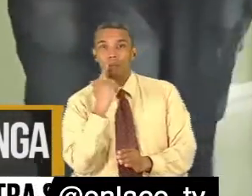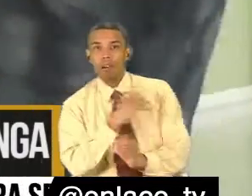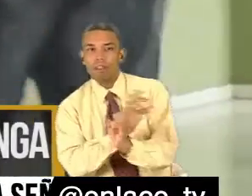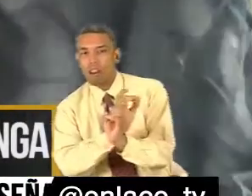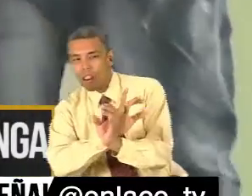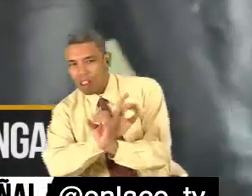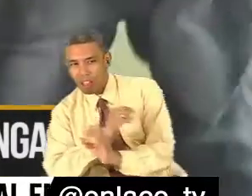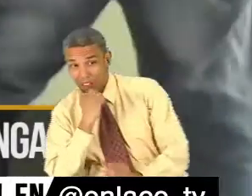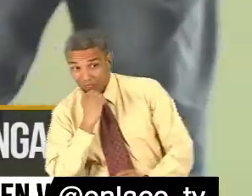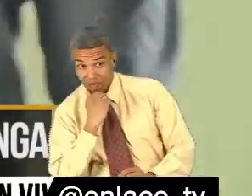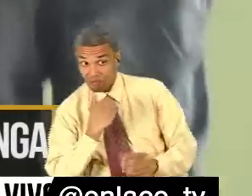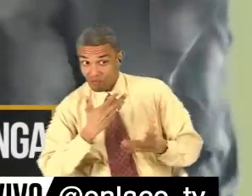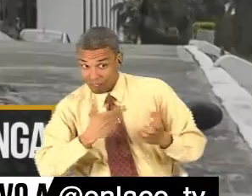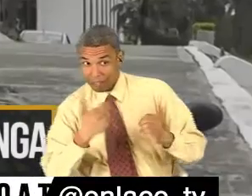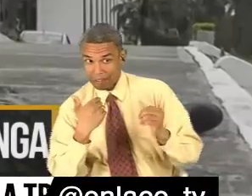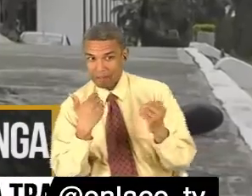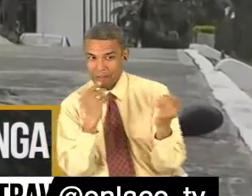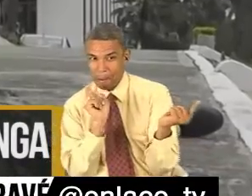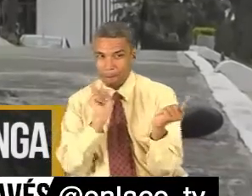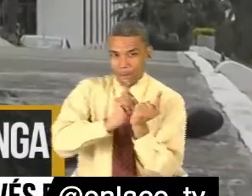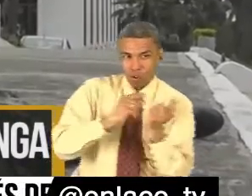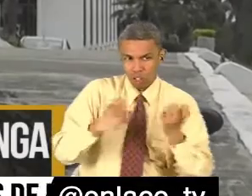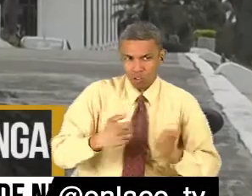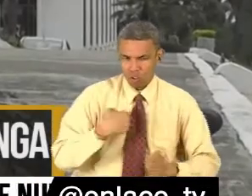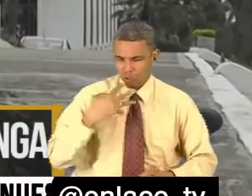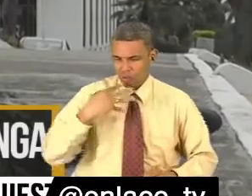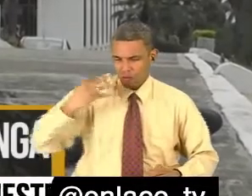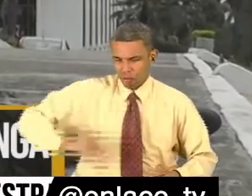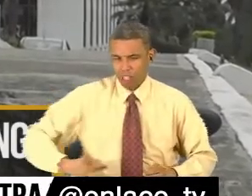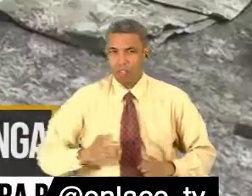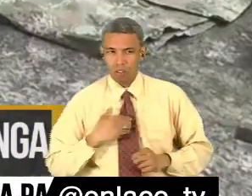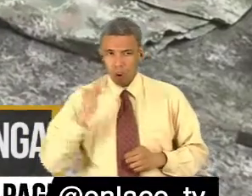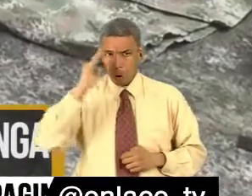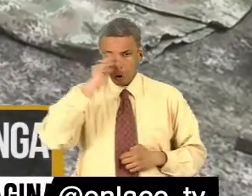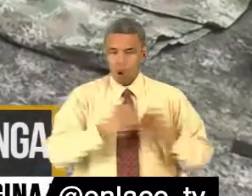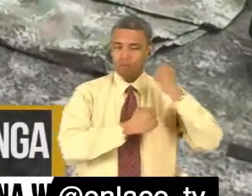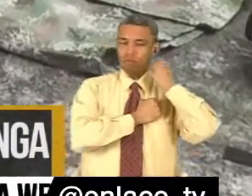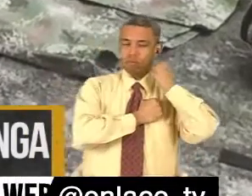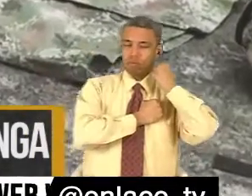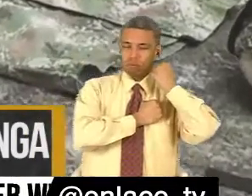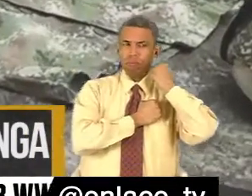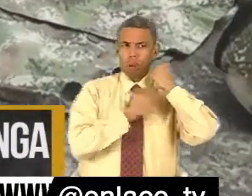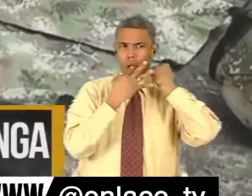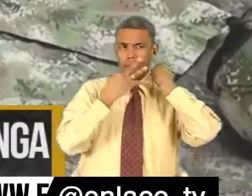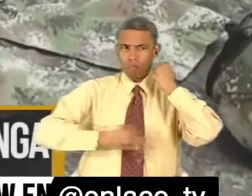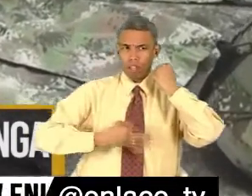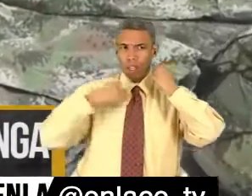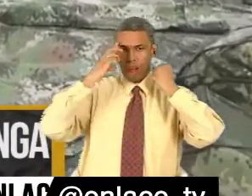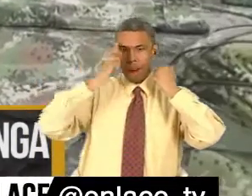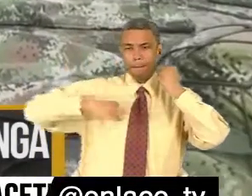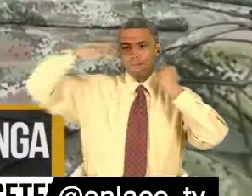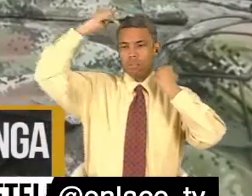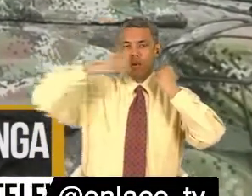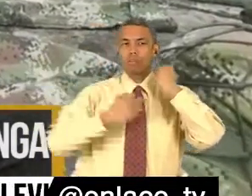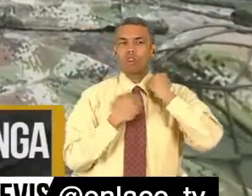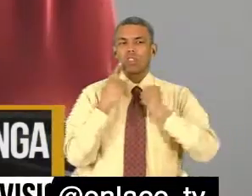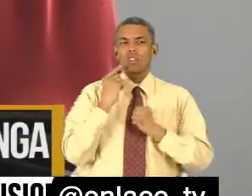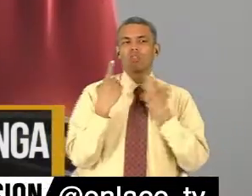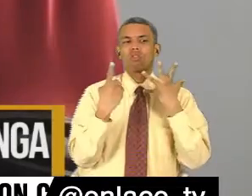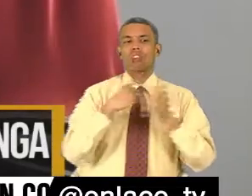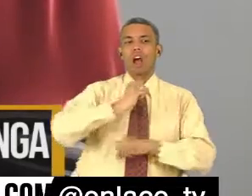a través de la red social Facebook, medio por el que le decía a la mujer y a su familia que era soldado profesional con una antigüedad de